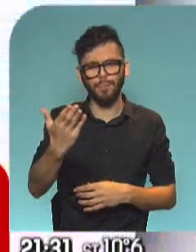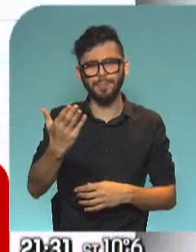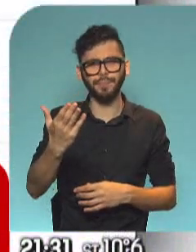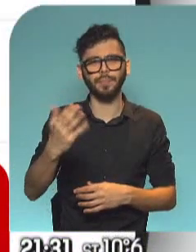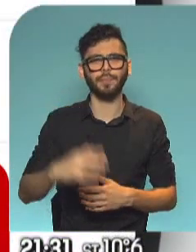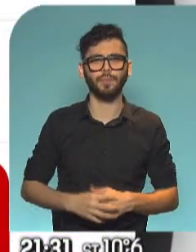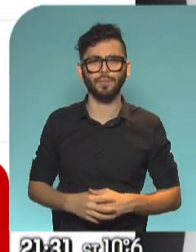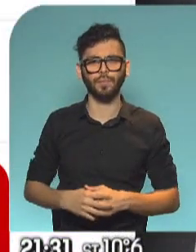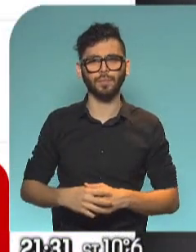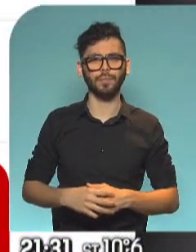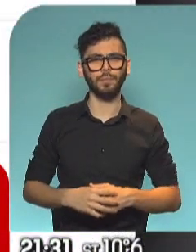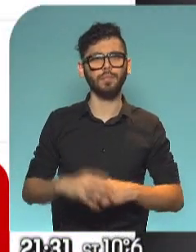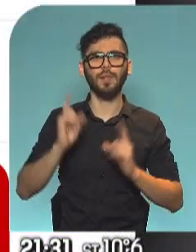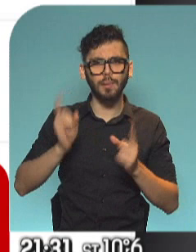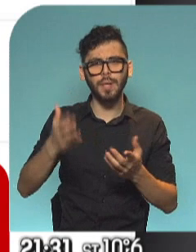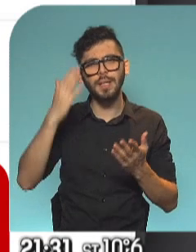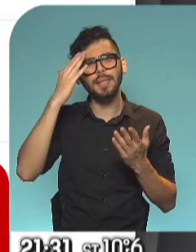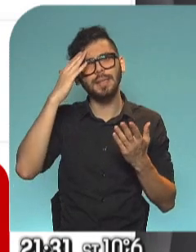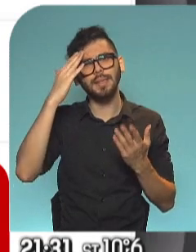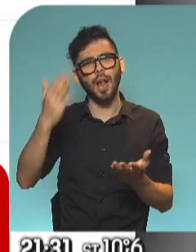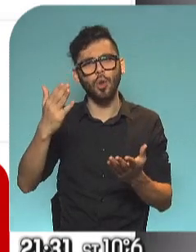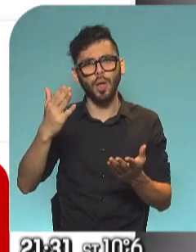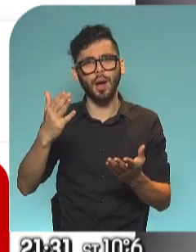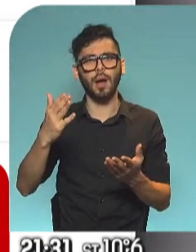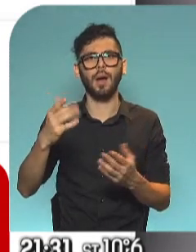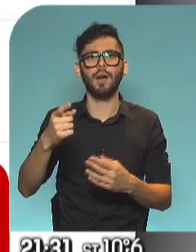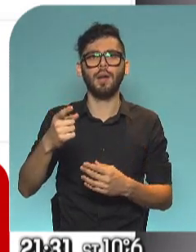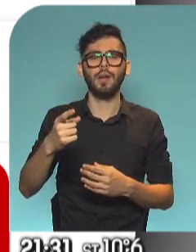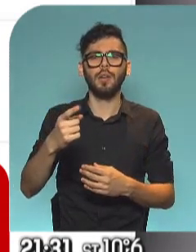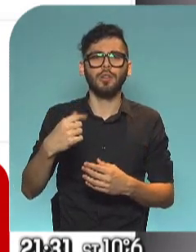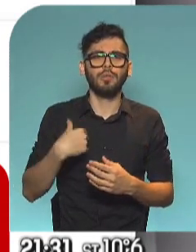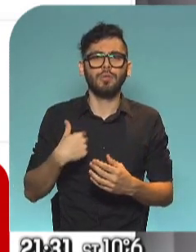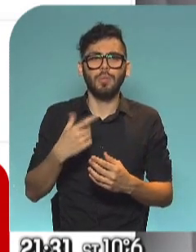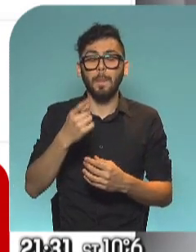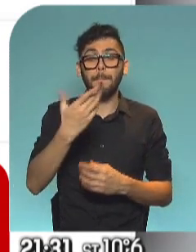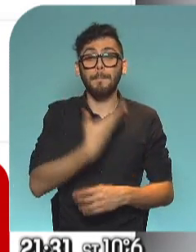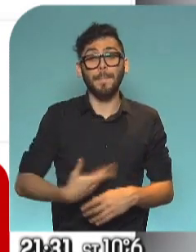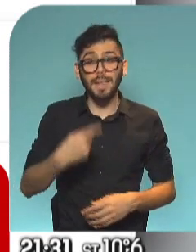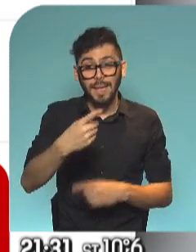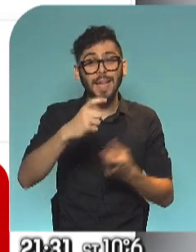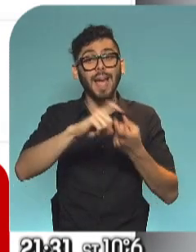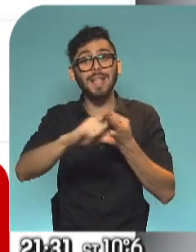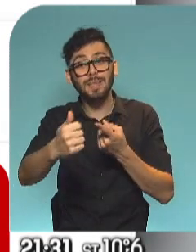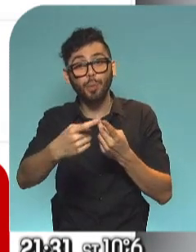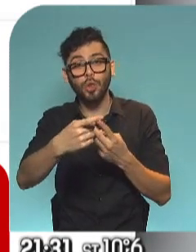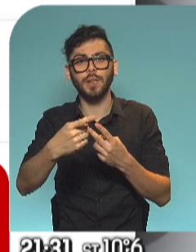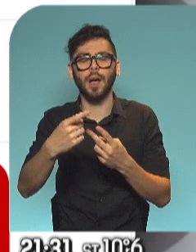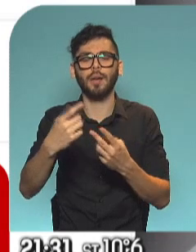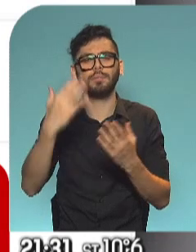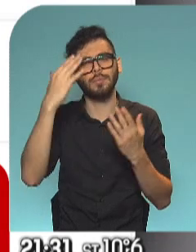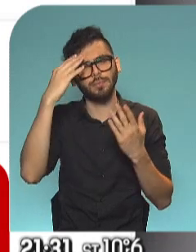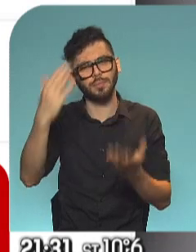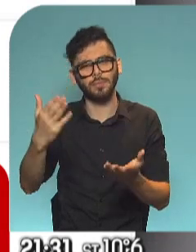Orlando Hernández, donde también saludaba al presidente. Dice, hago llegar mi solidaridad al presidente y a su esposa, quienes han dado